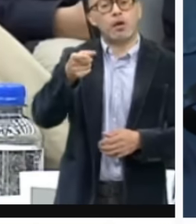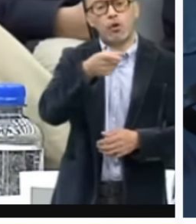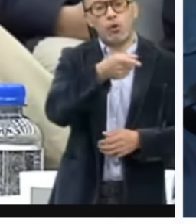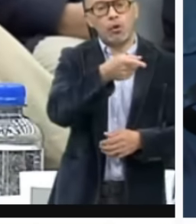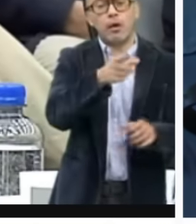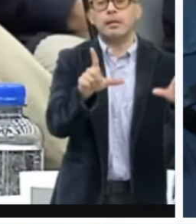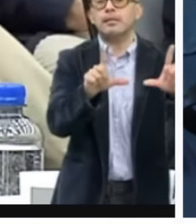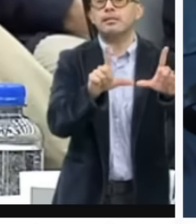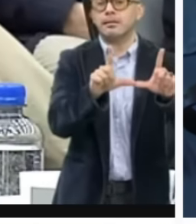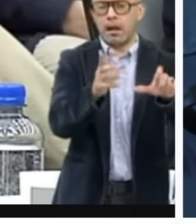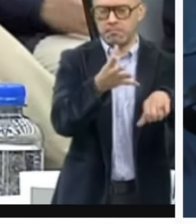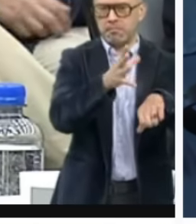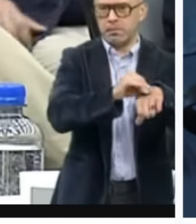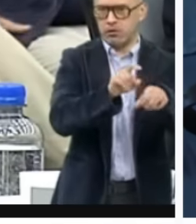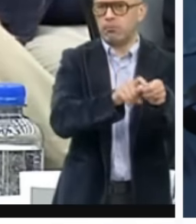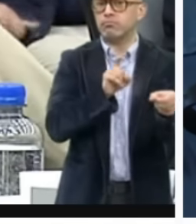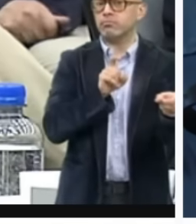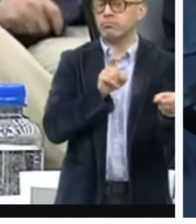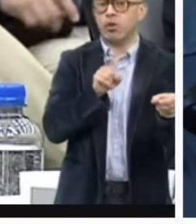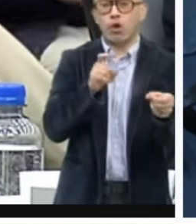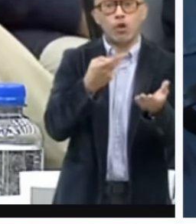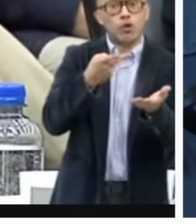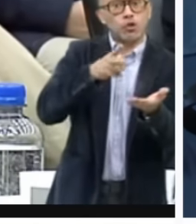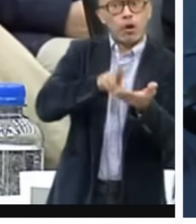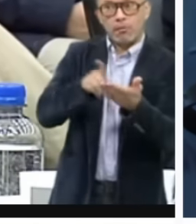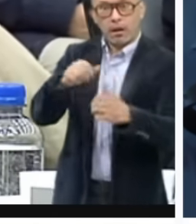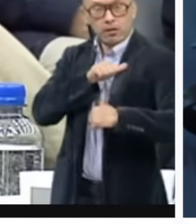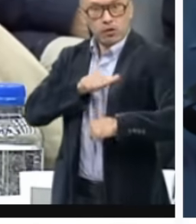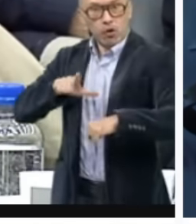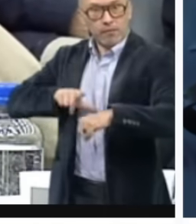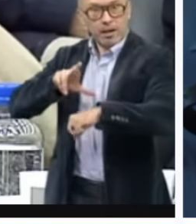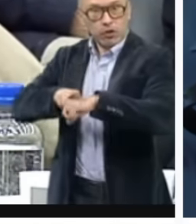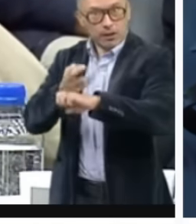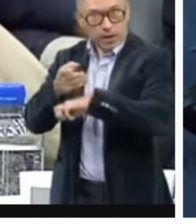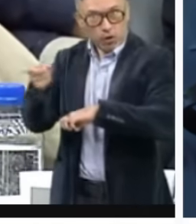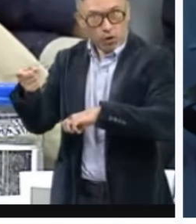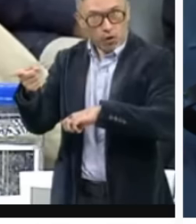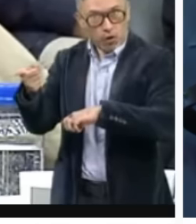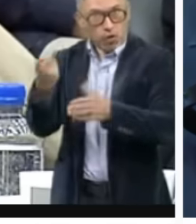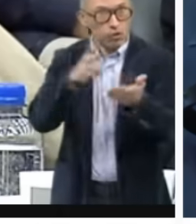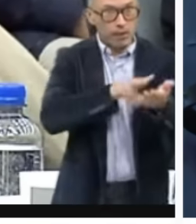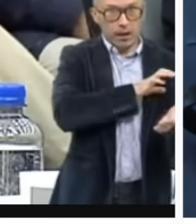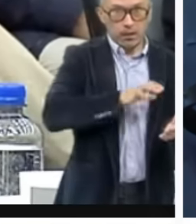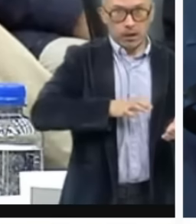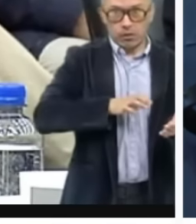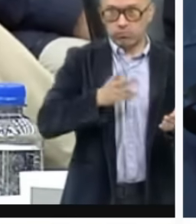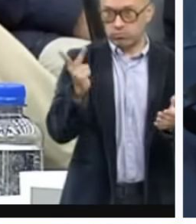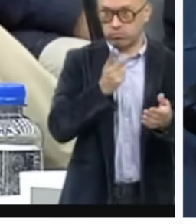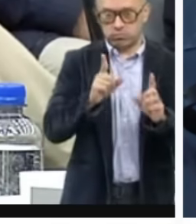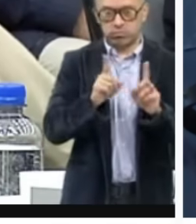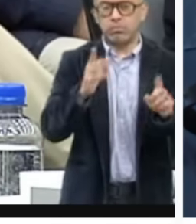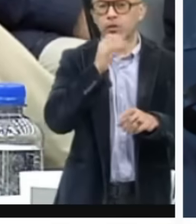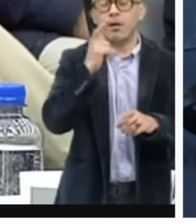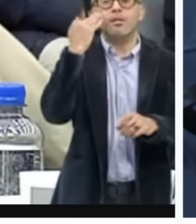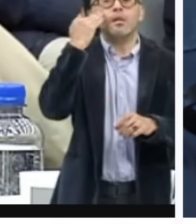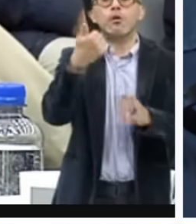o no estar ejerciendo la función de gobernador de la República, de gobernador de un estado, al menos con una separación de